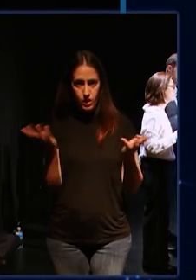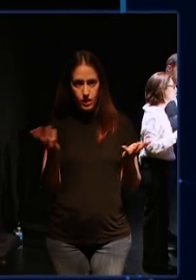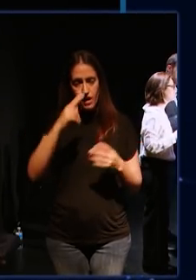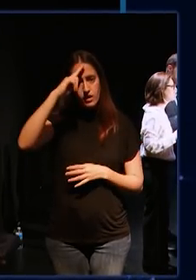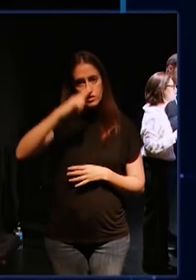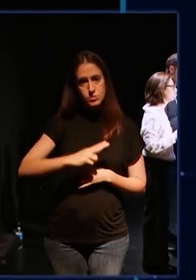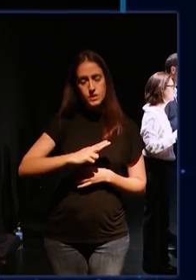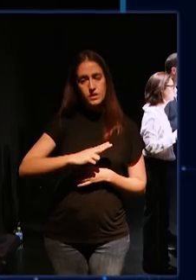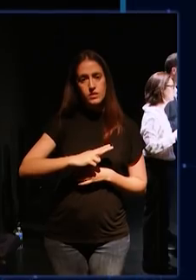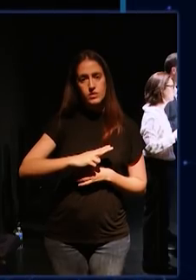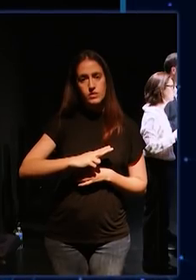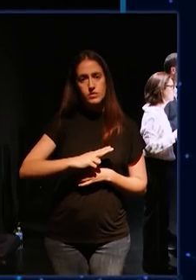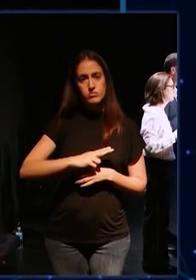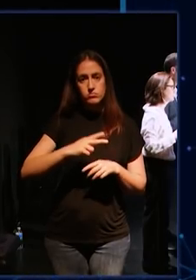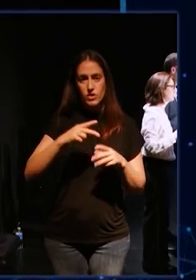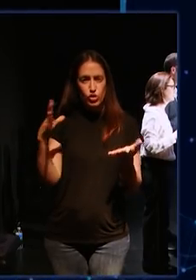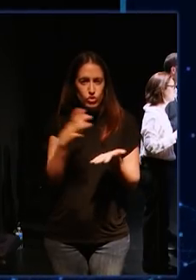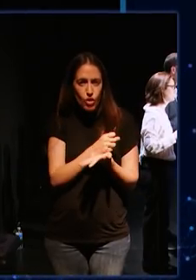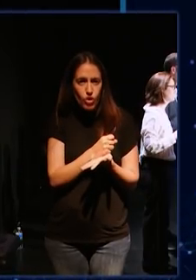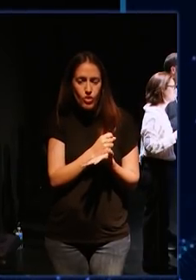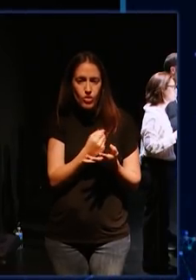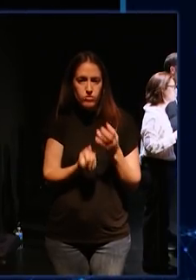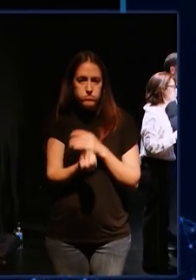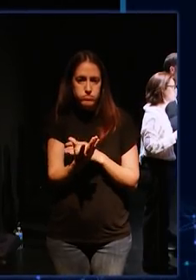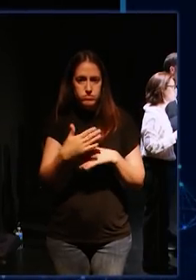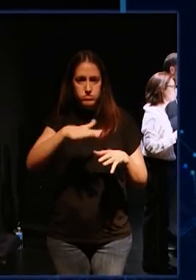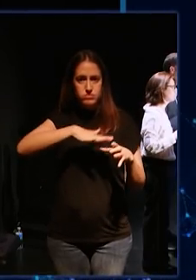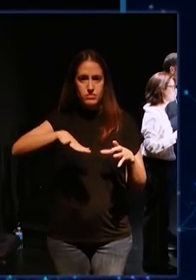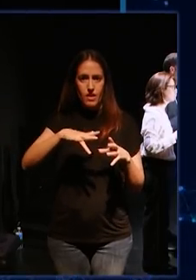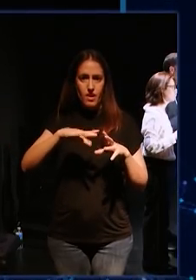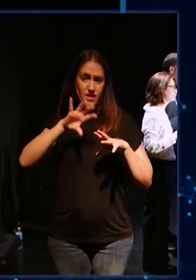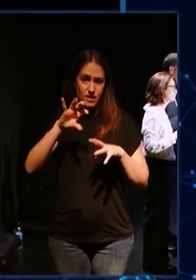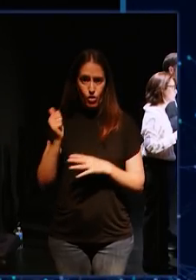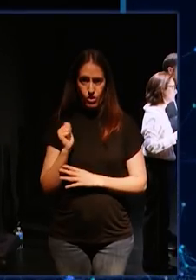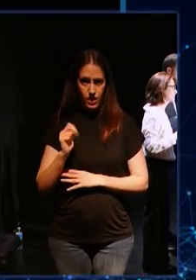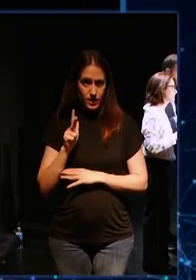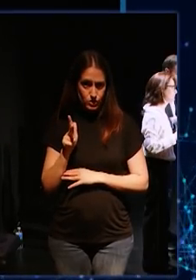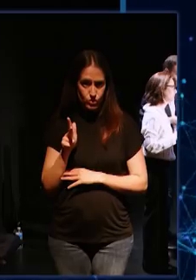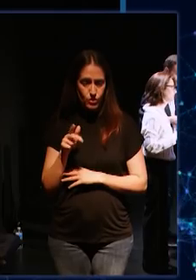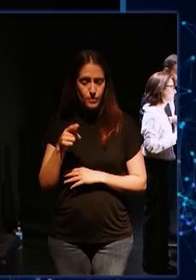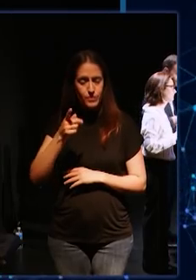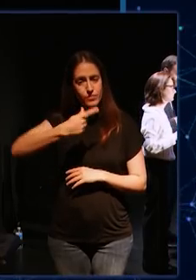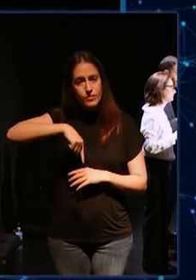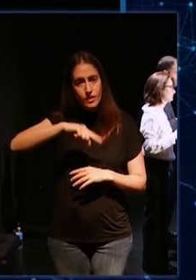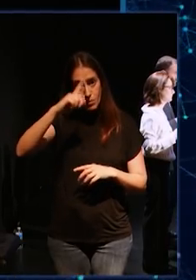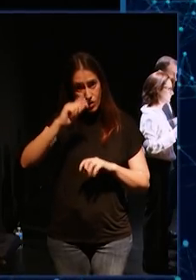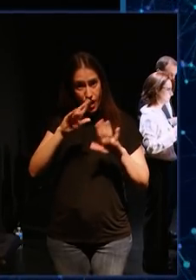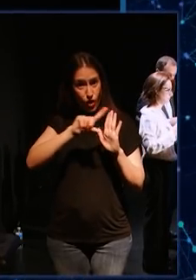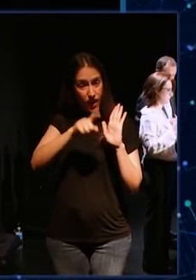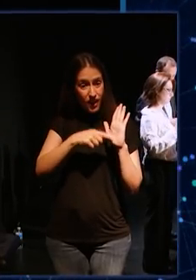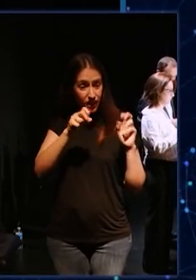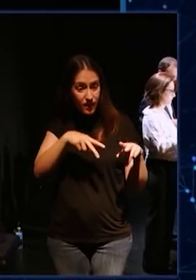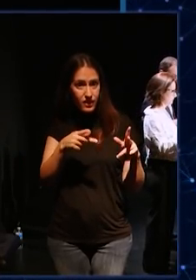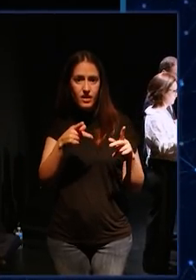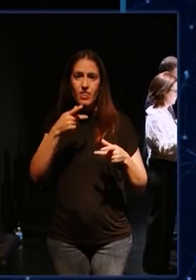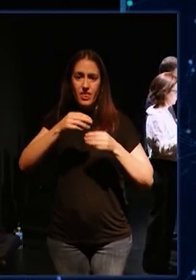respete todo aquello que conforma nuestro Estado de Derecho. Porque debe quedar claro que sin ley no hay democracia y